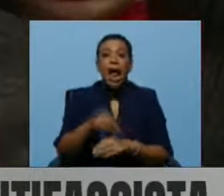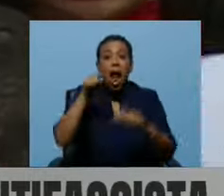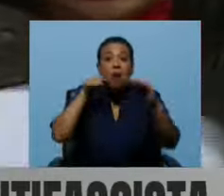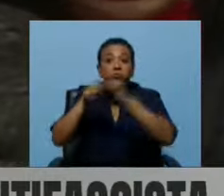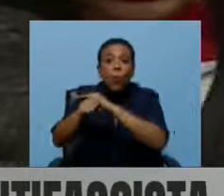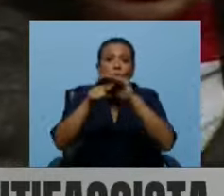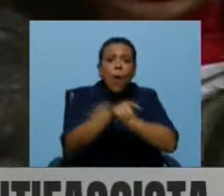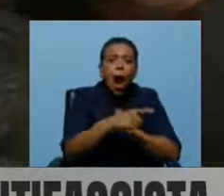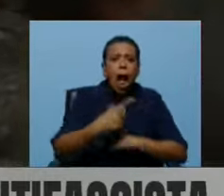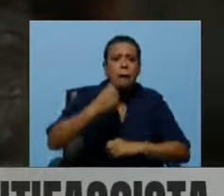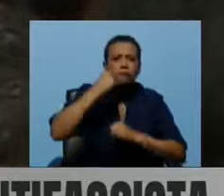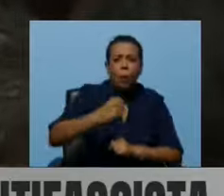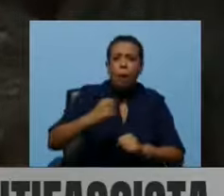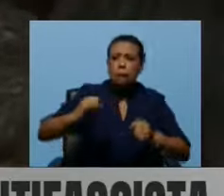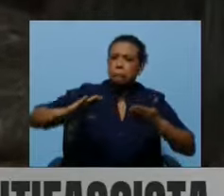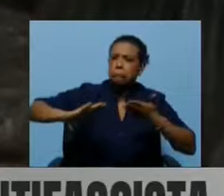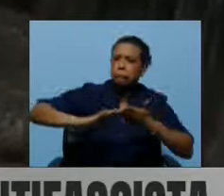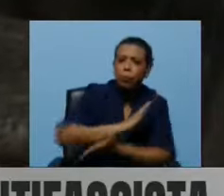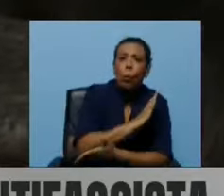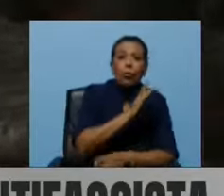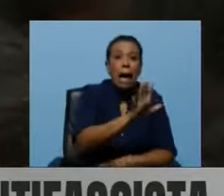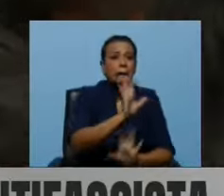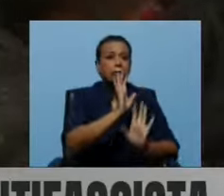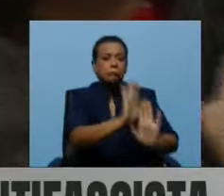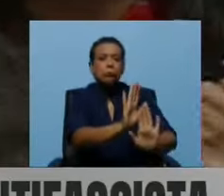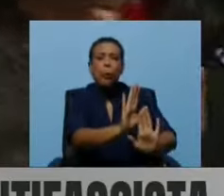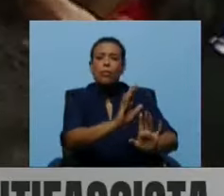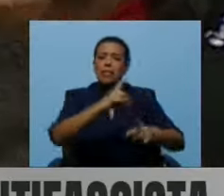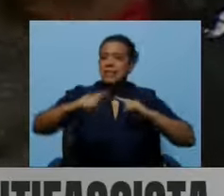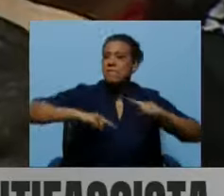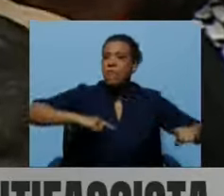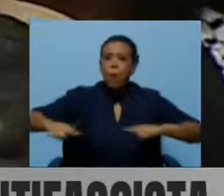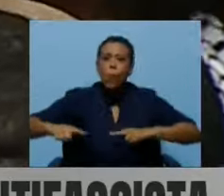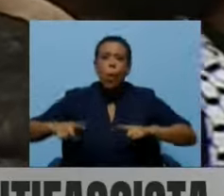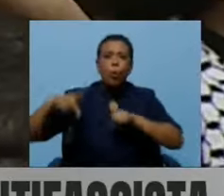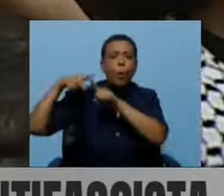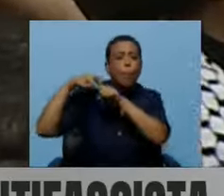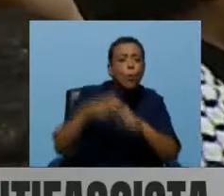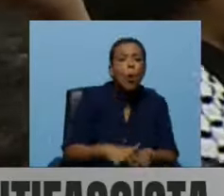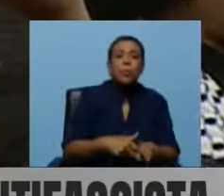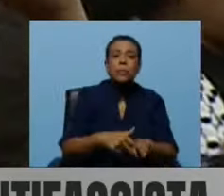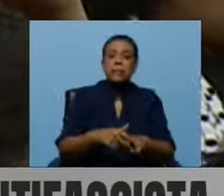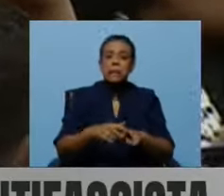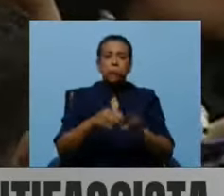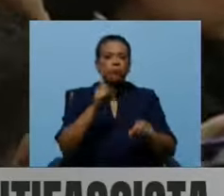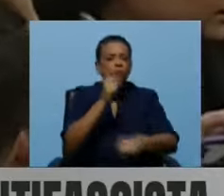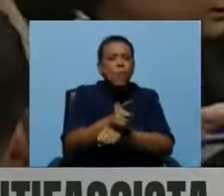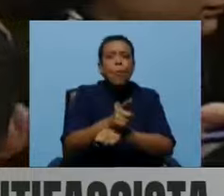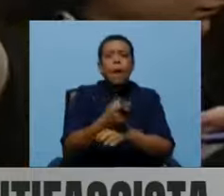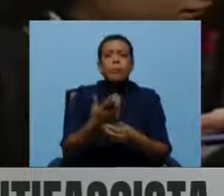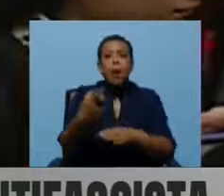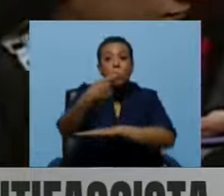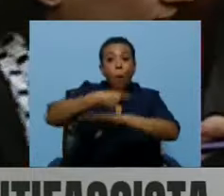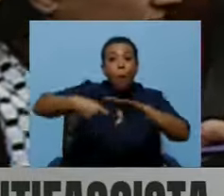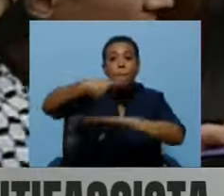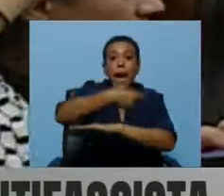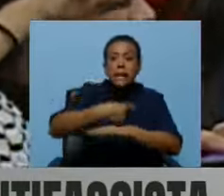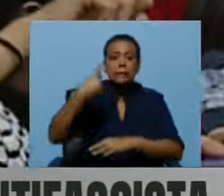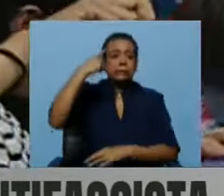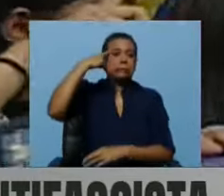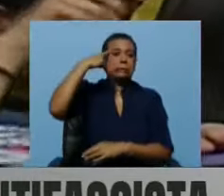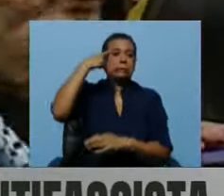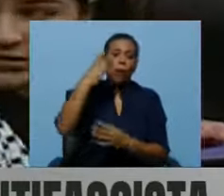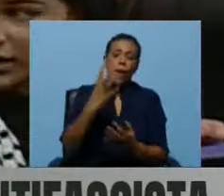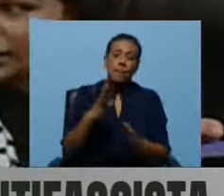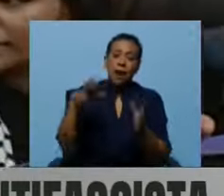alentando y frustrando así dinámica opresora impuesta por el sionismo